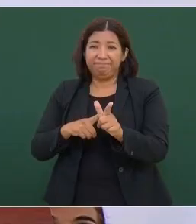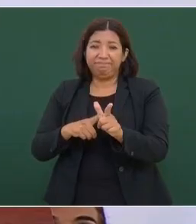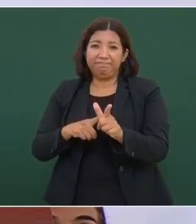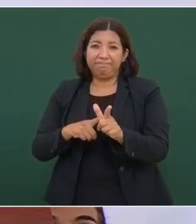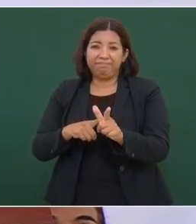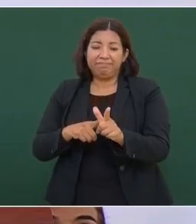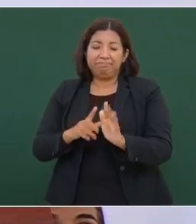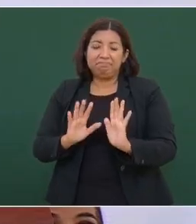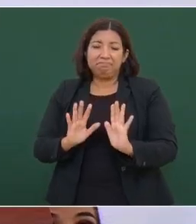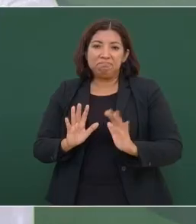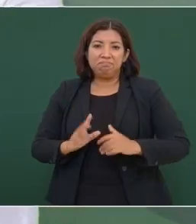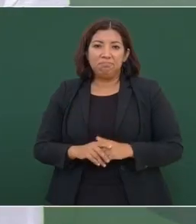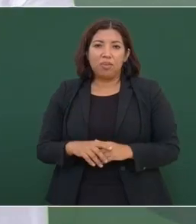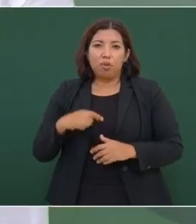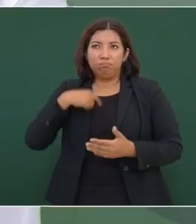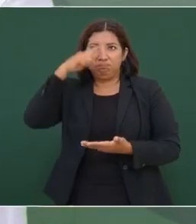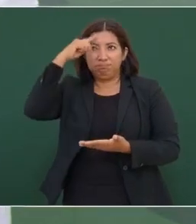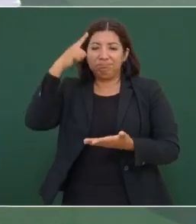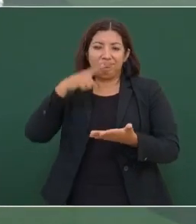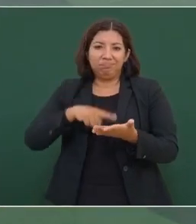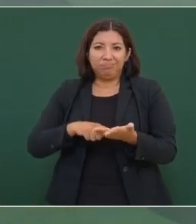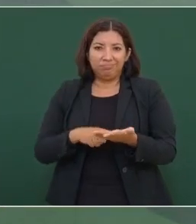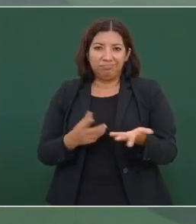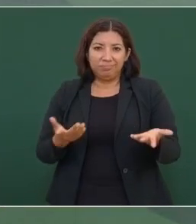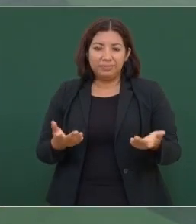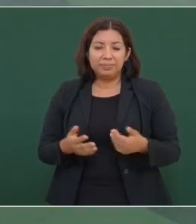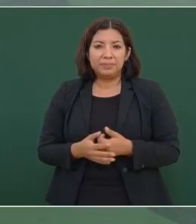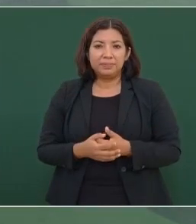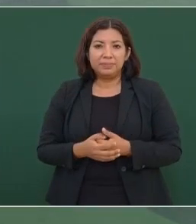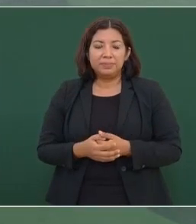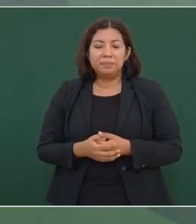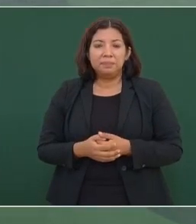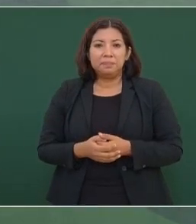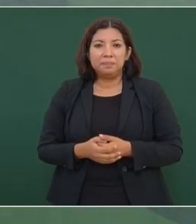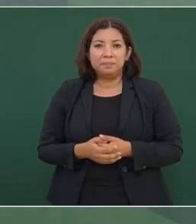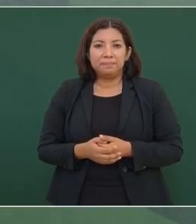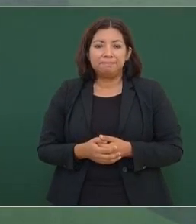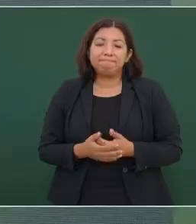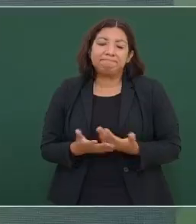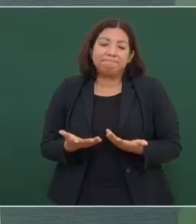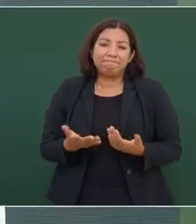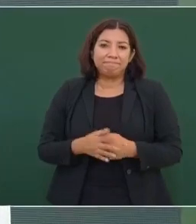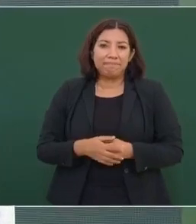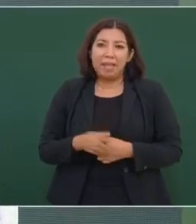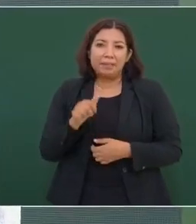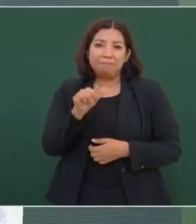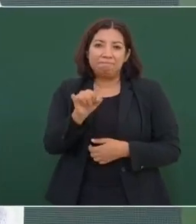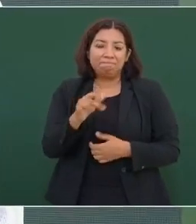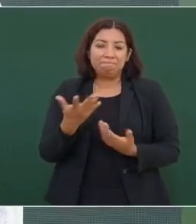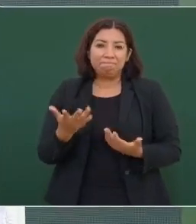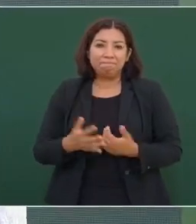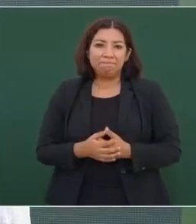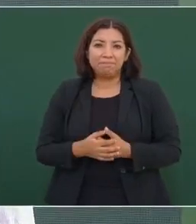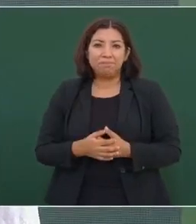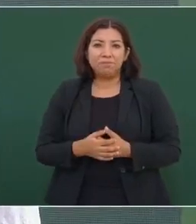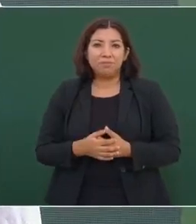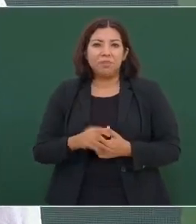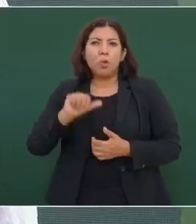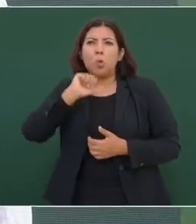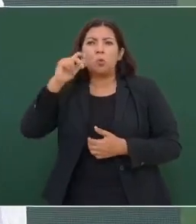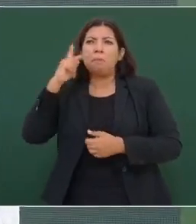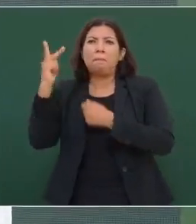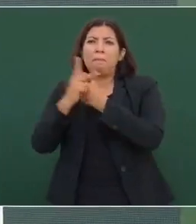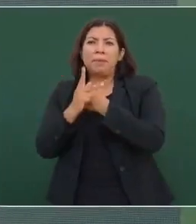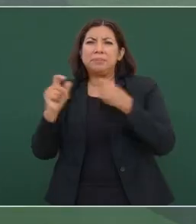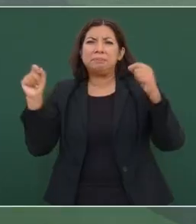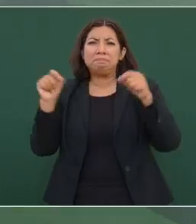entre otras cosas porque así suele pasar en otros países y en México